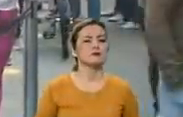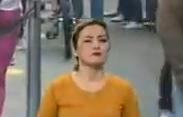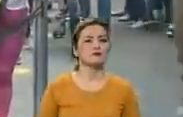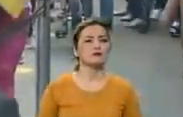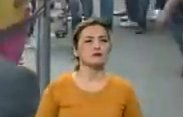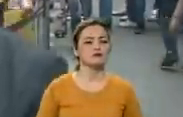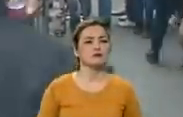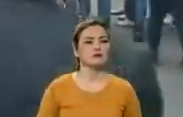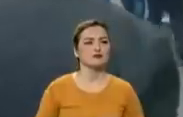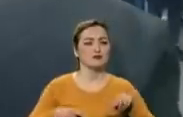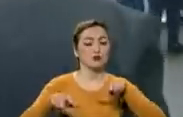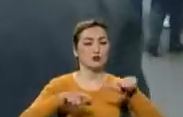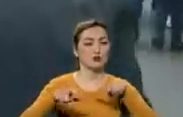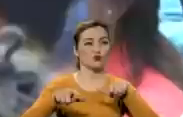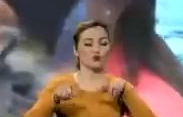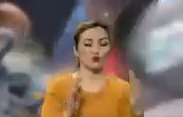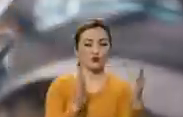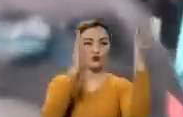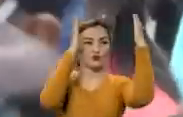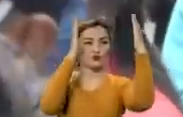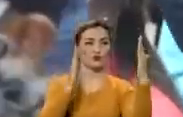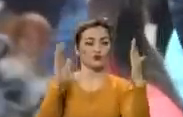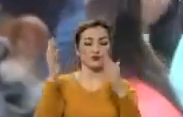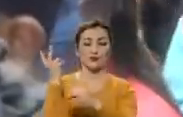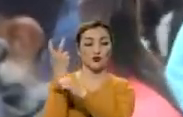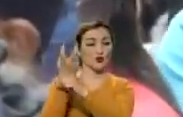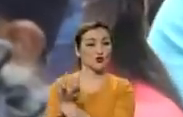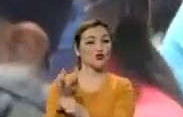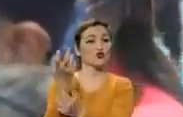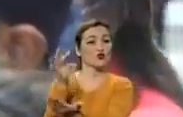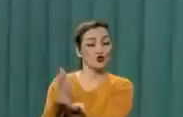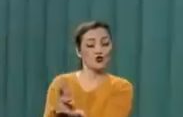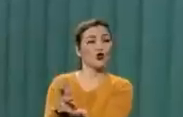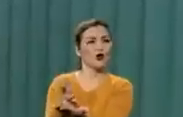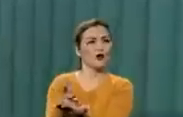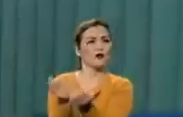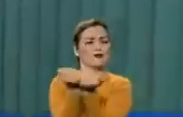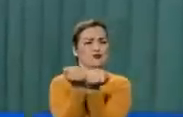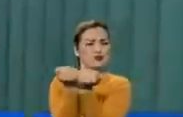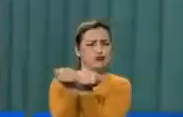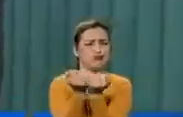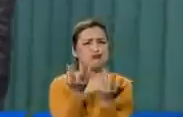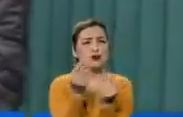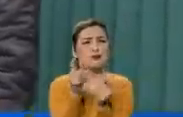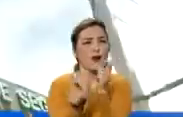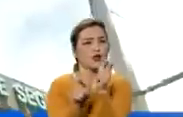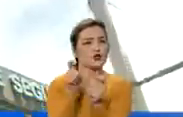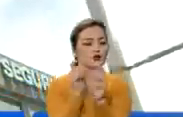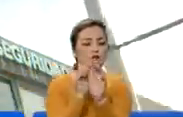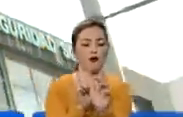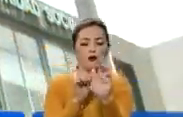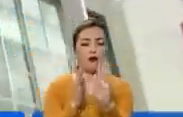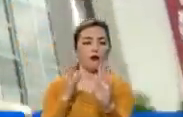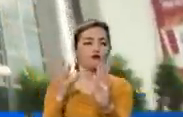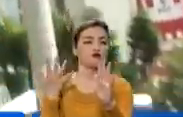La pequeña vereda que hay entre la caja del seguro y la parada del trole en la 10 de agosto luce abarrotada de los cientos de usuarios del IES